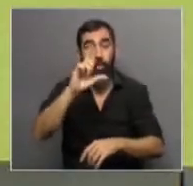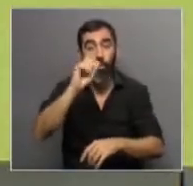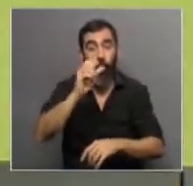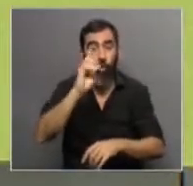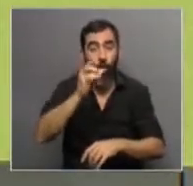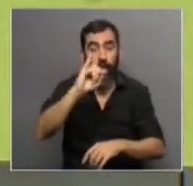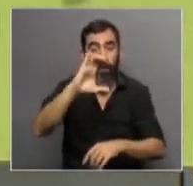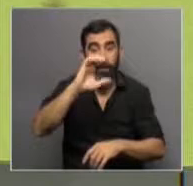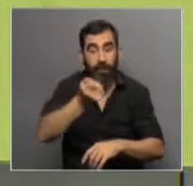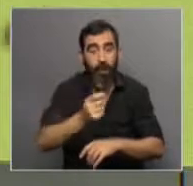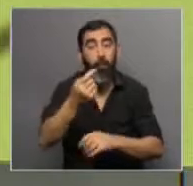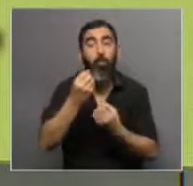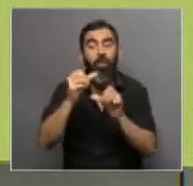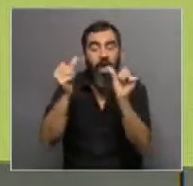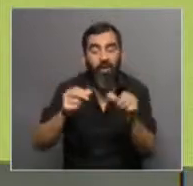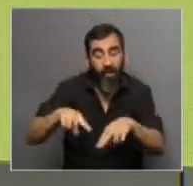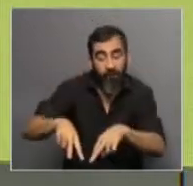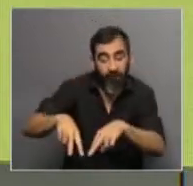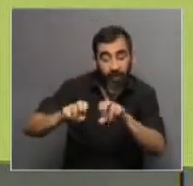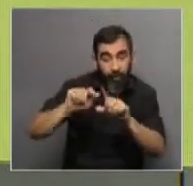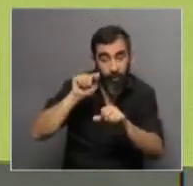inmunohistoquímica que